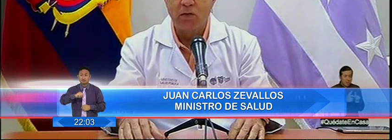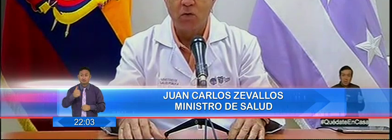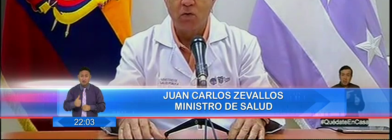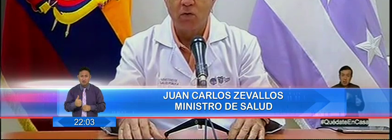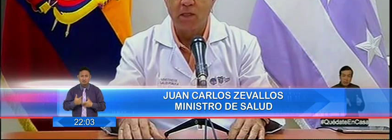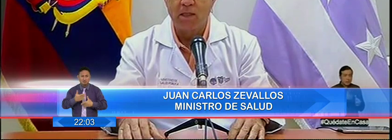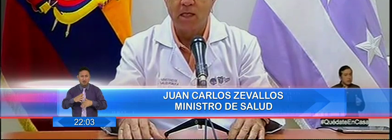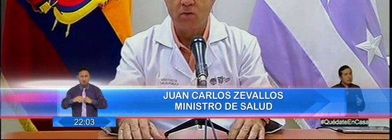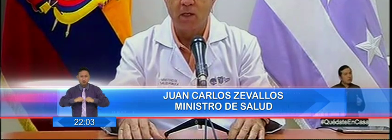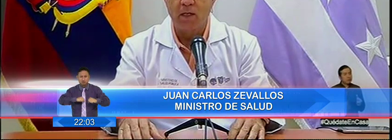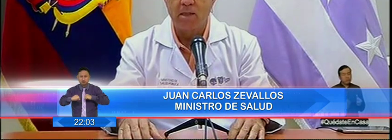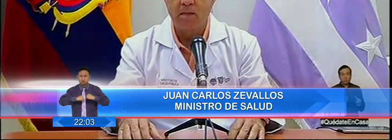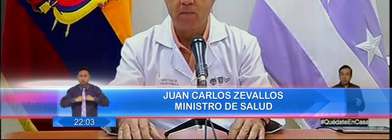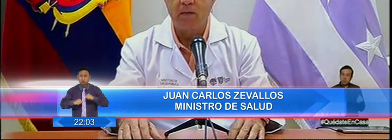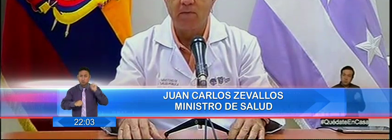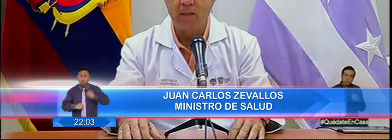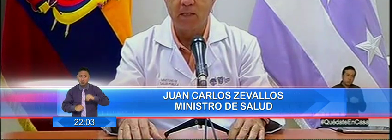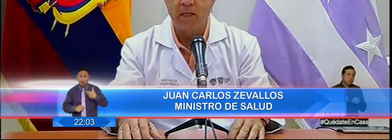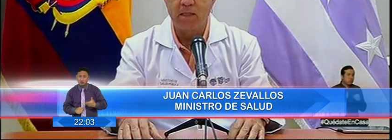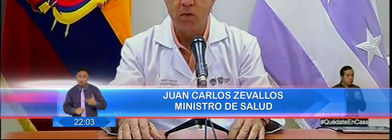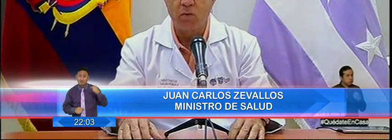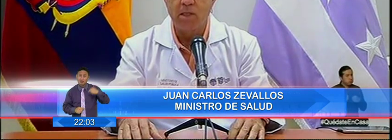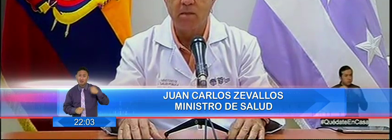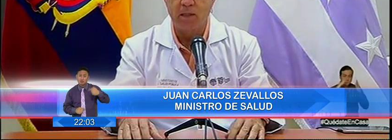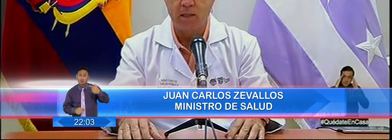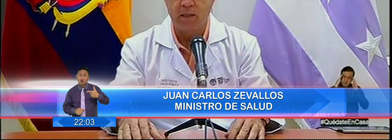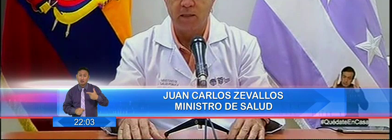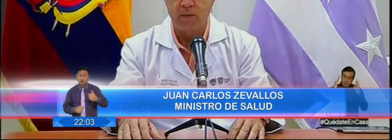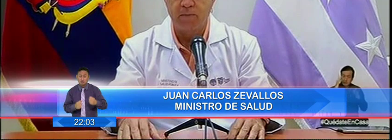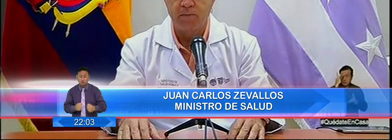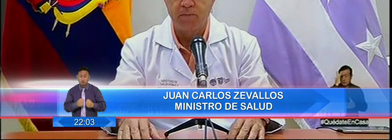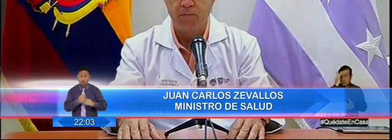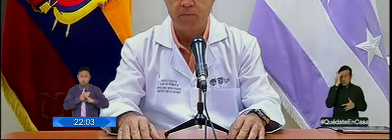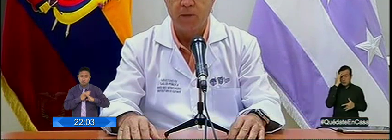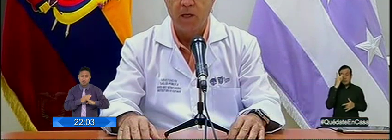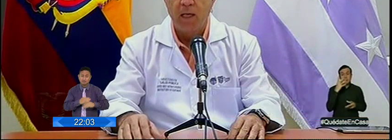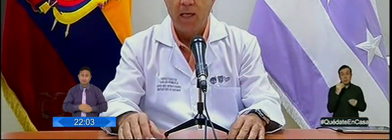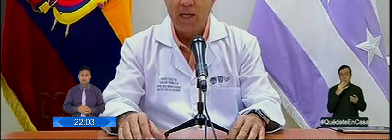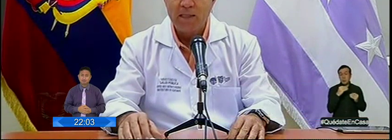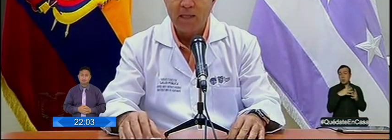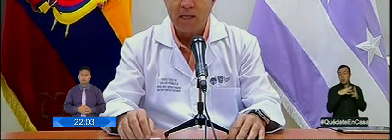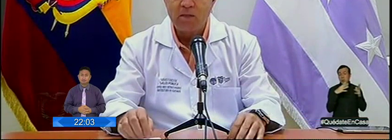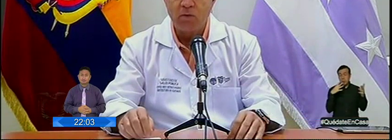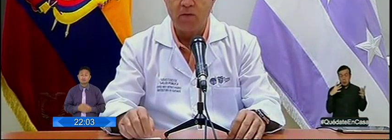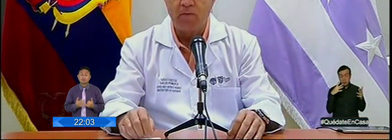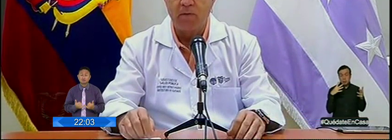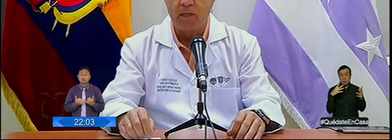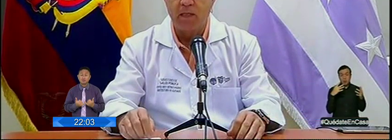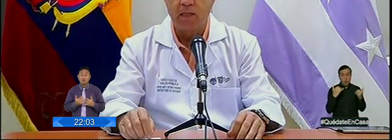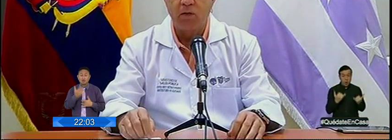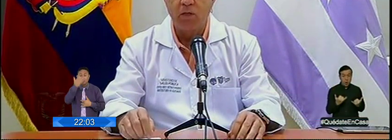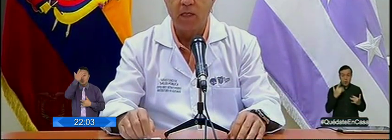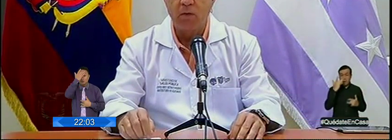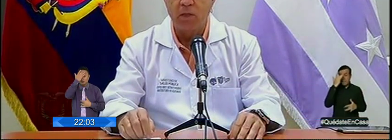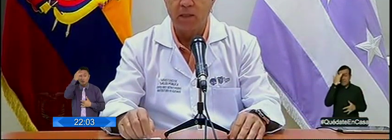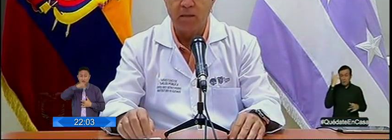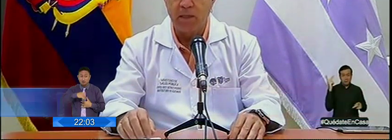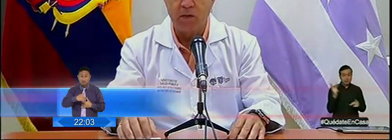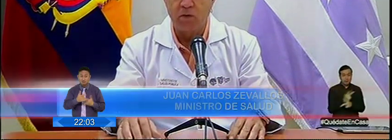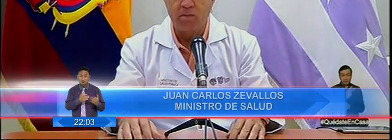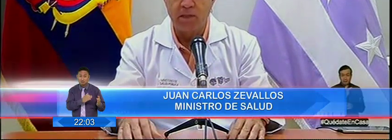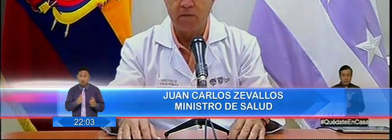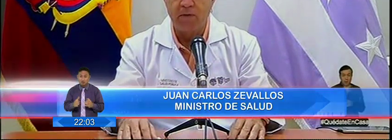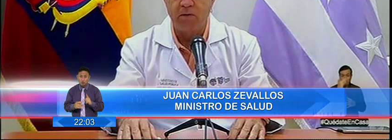hacer todo lo que a su alcance para enfrentar esta durísima realidad esta es una enfermedad que no tiene un tratamiento